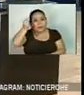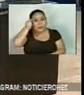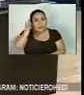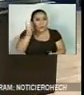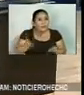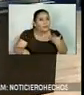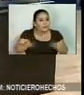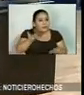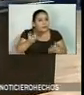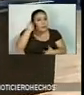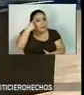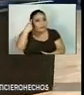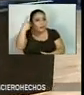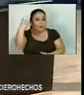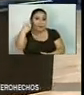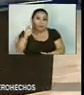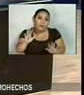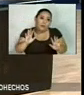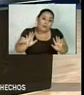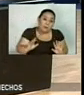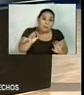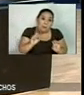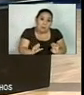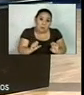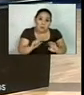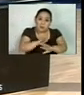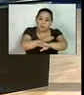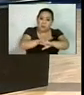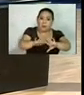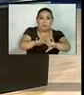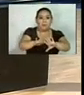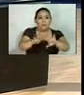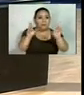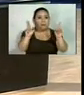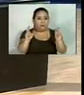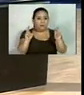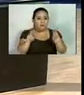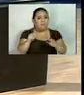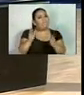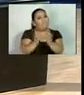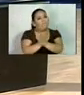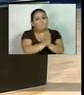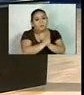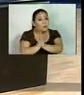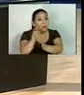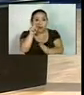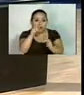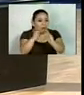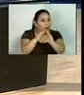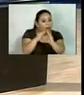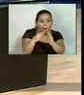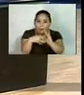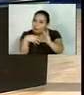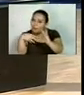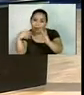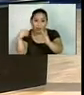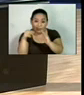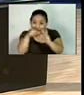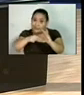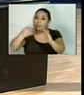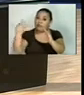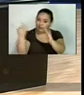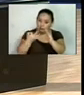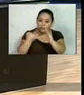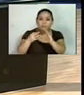podríamos nosotros imaginar en el peor de los escenarios podemos salir de esta situación así que por favor no salgamos de nuestras casas si no es